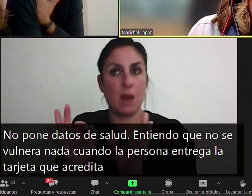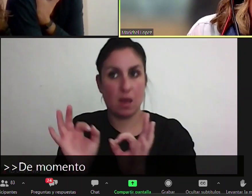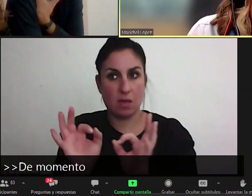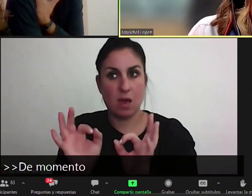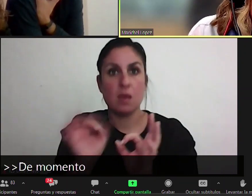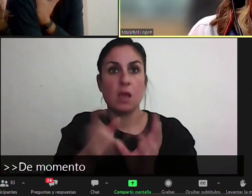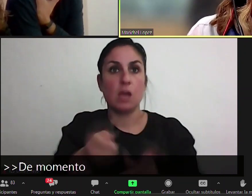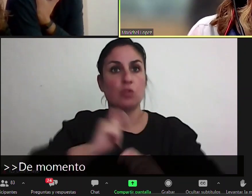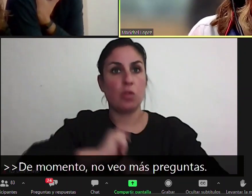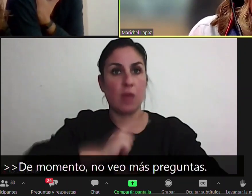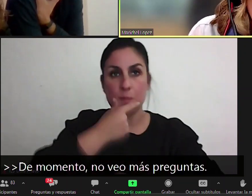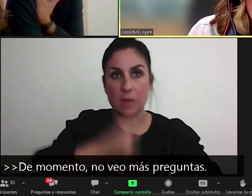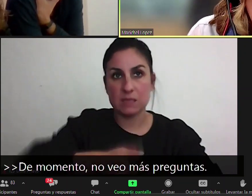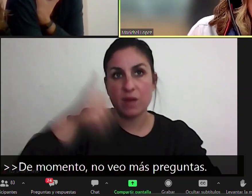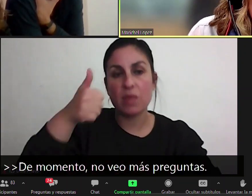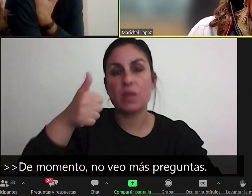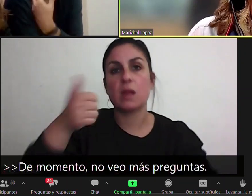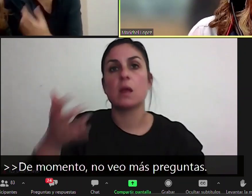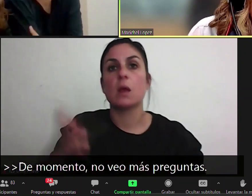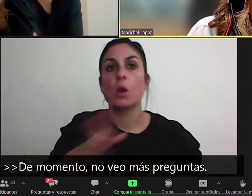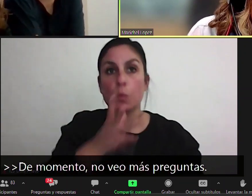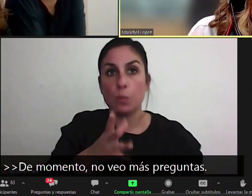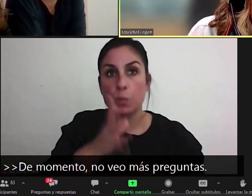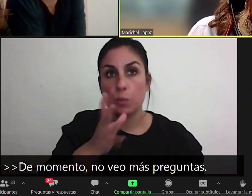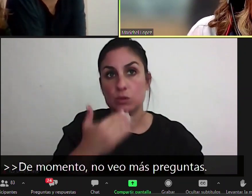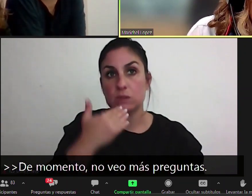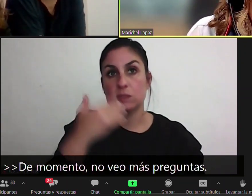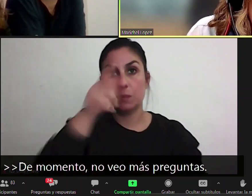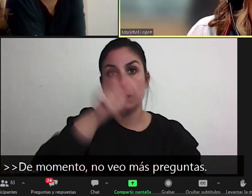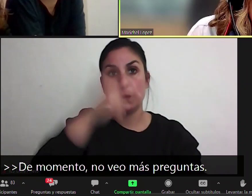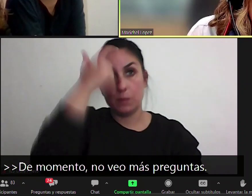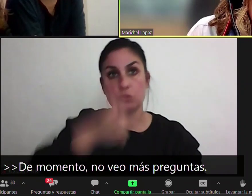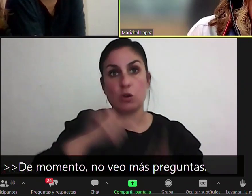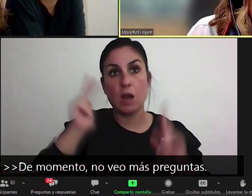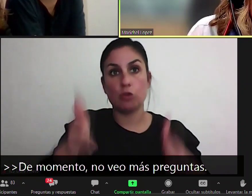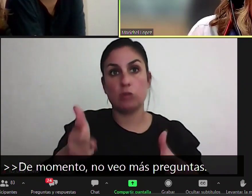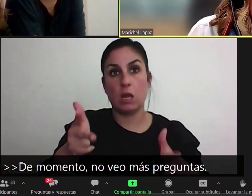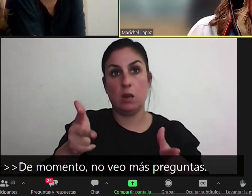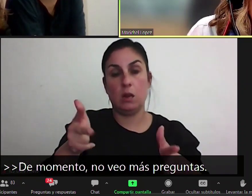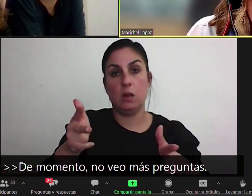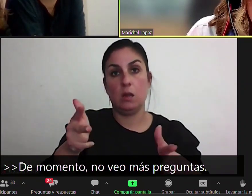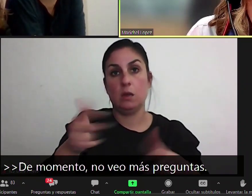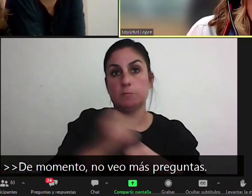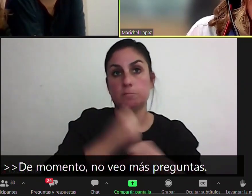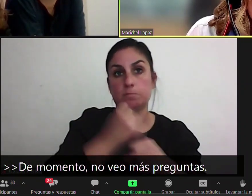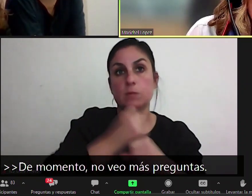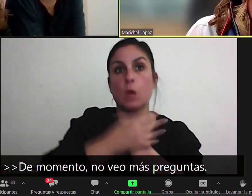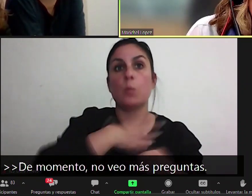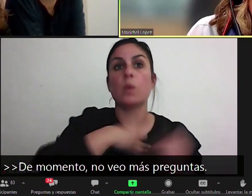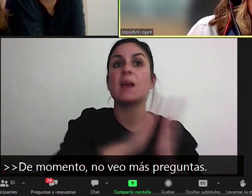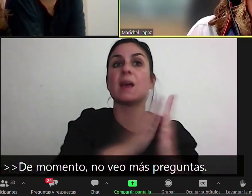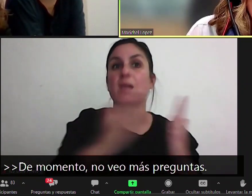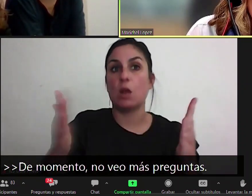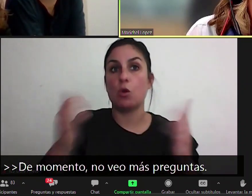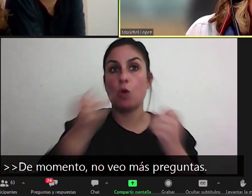porque difícilmente si al recepcionista alguien le pregunta, pues le va a dar a lo mejor el catálogo de actividades que tiene